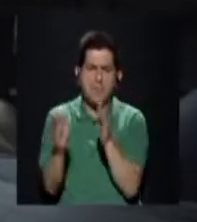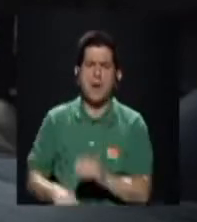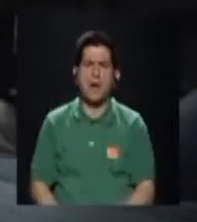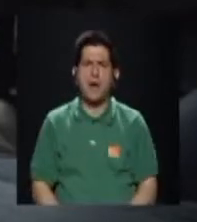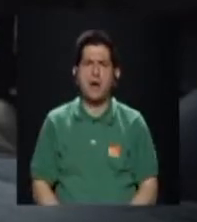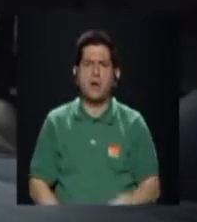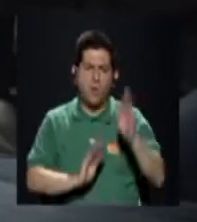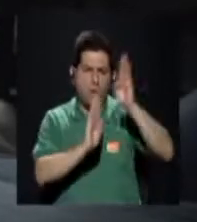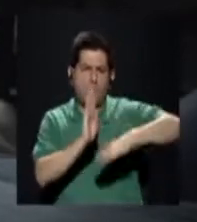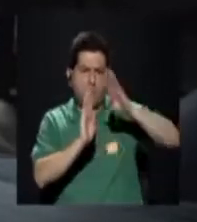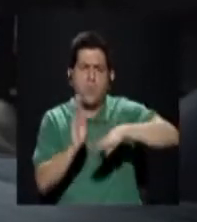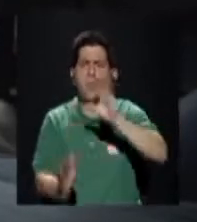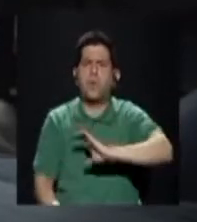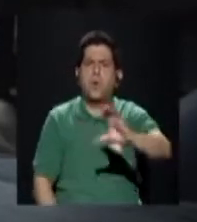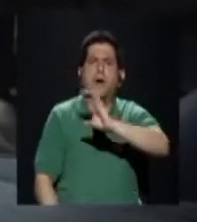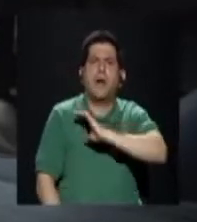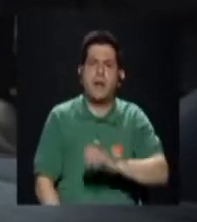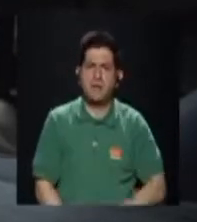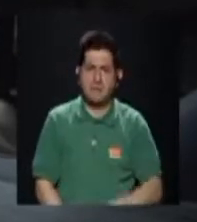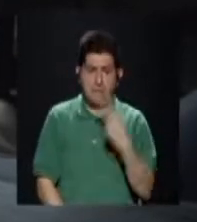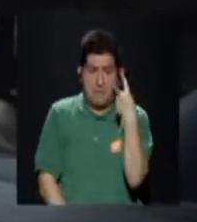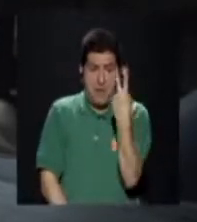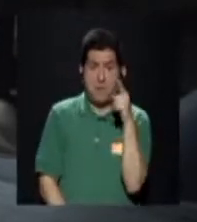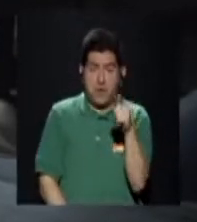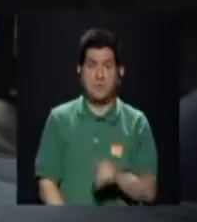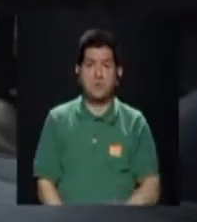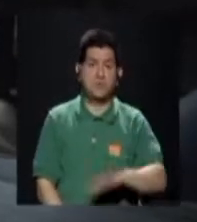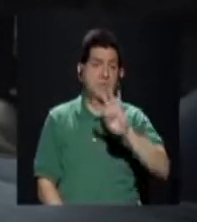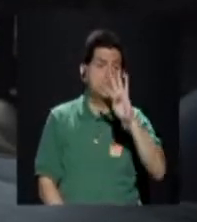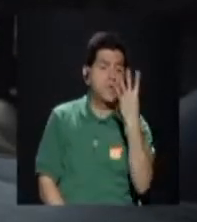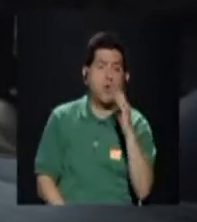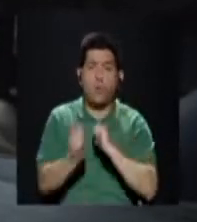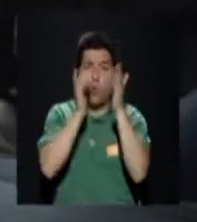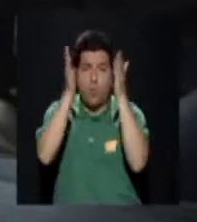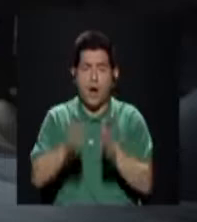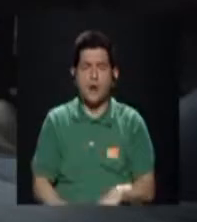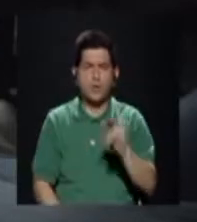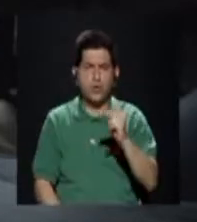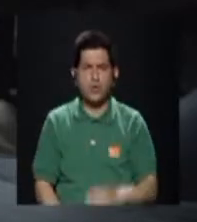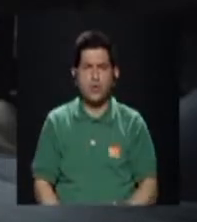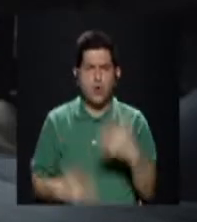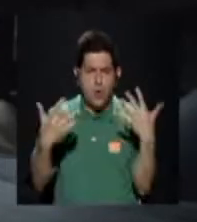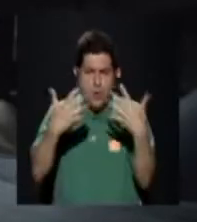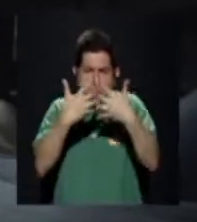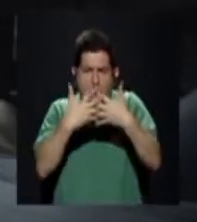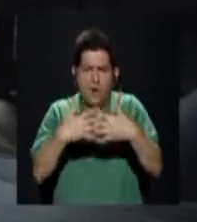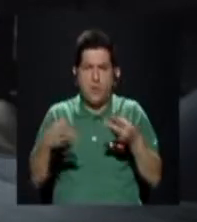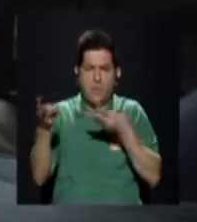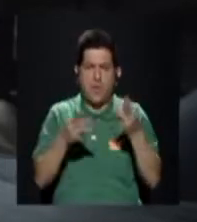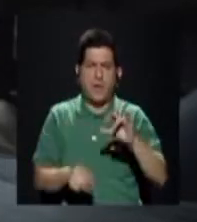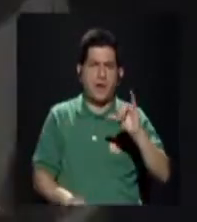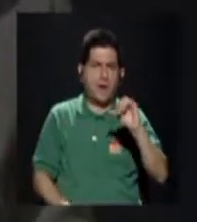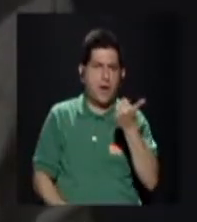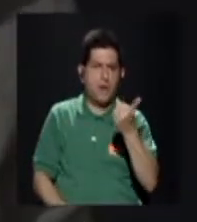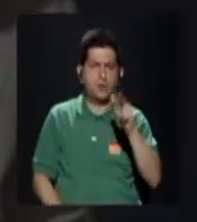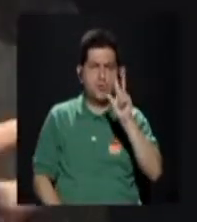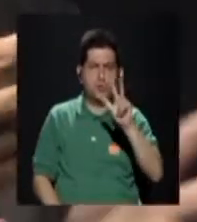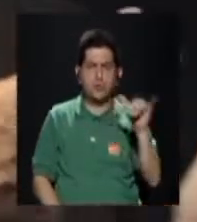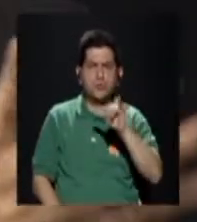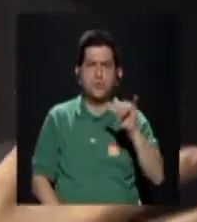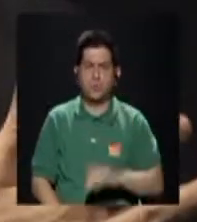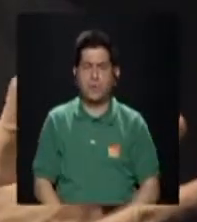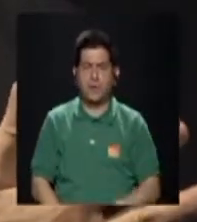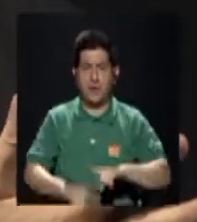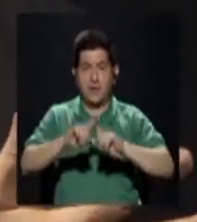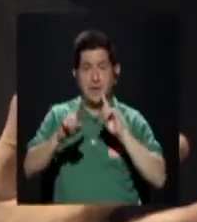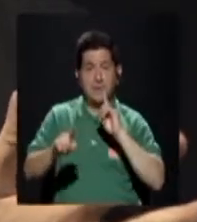mayores descuentos, más calidad, y vamos a ver si ese cuarto competidor no se acomoda al mercado y los otros tres también. Pero resulta que, como